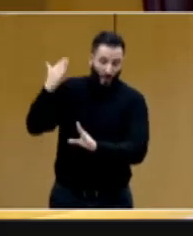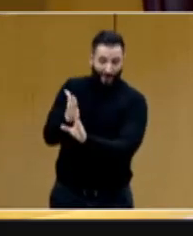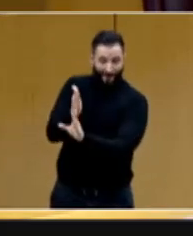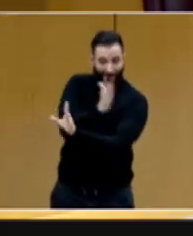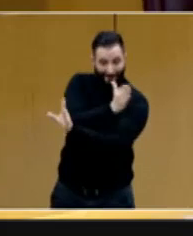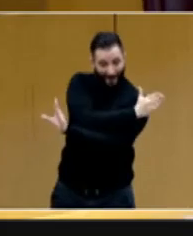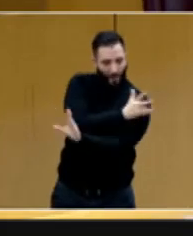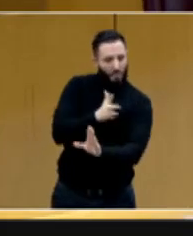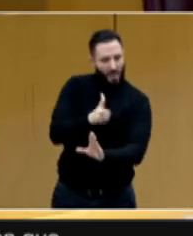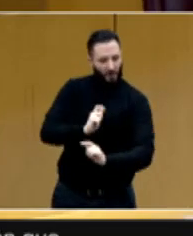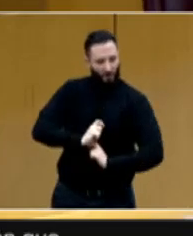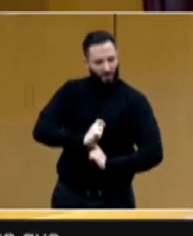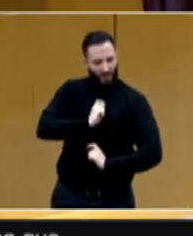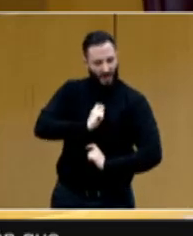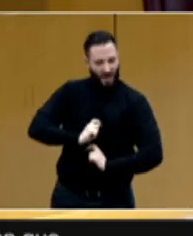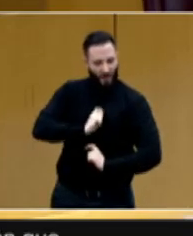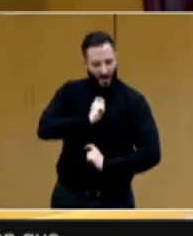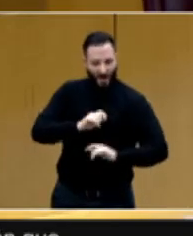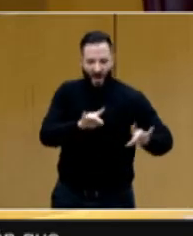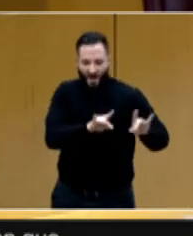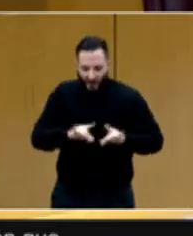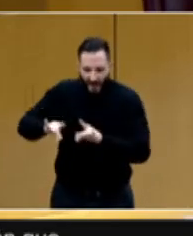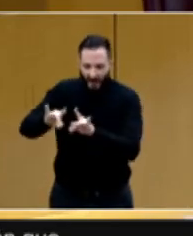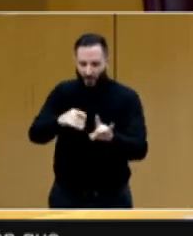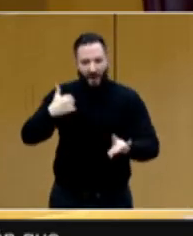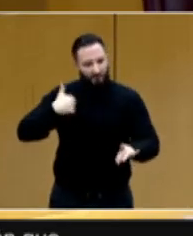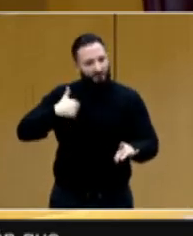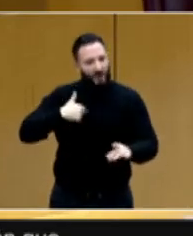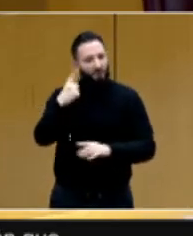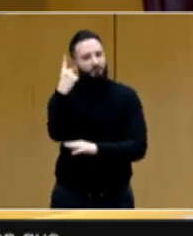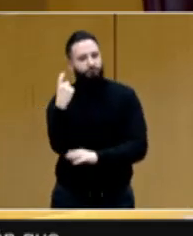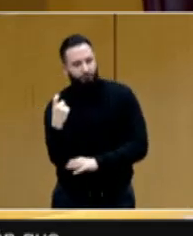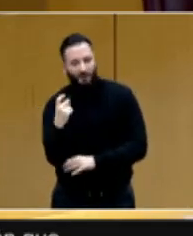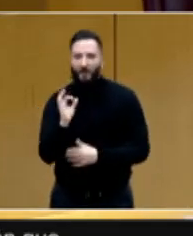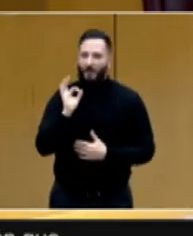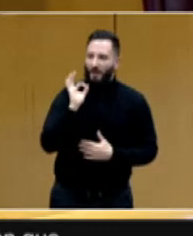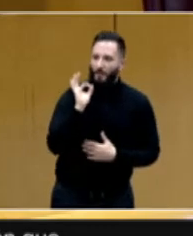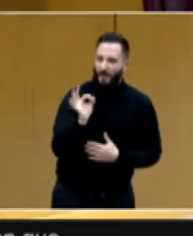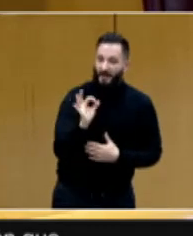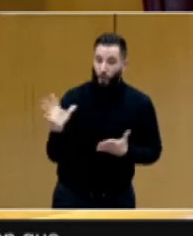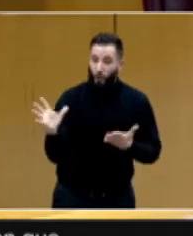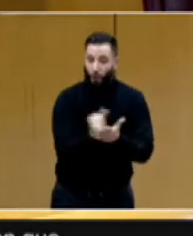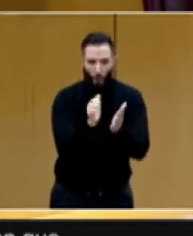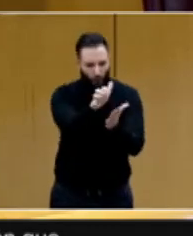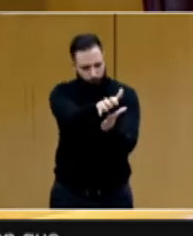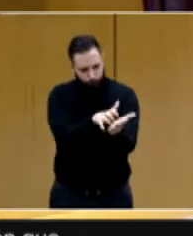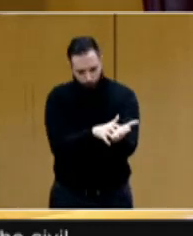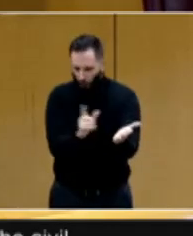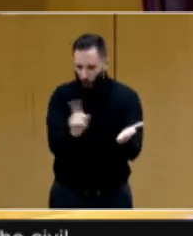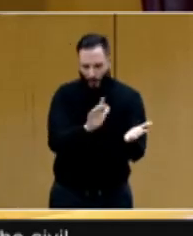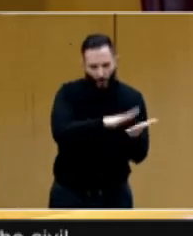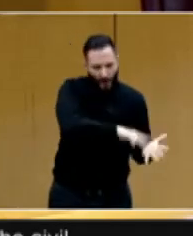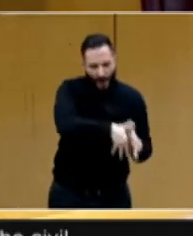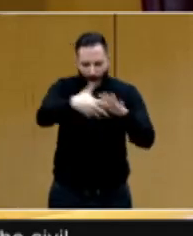cierto que territorialmente dividido cierto que no todo ello escrito sino practicado de forma constitudinaria